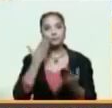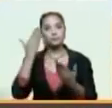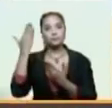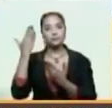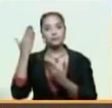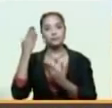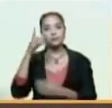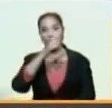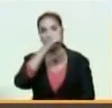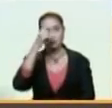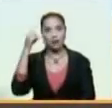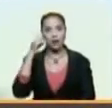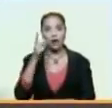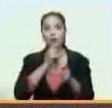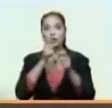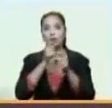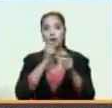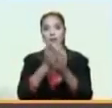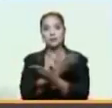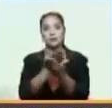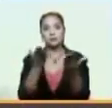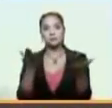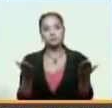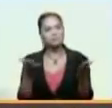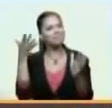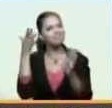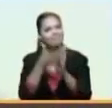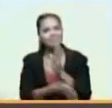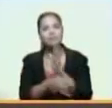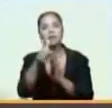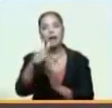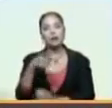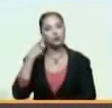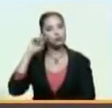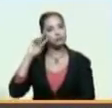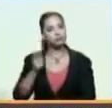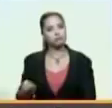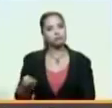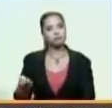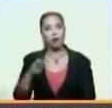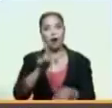fiscal general de la República, una rueda de prensa que ofrece tomando en cuenta lo que fue esta red de extorsión denunciadas por algunos constituyentes. Pero...